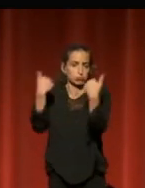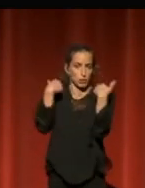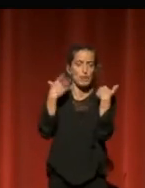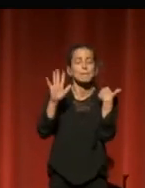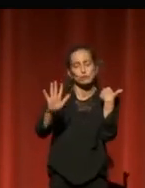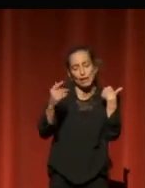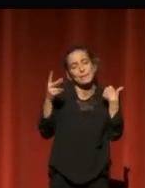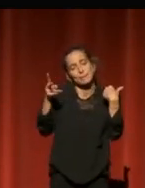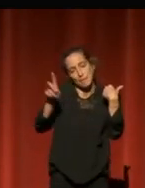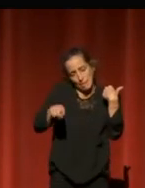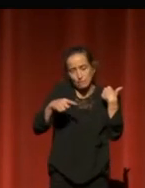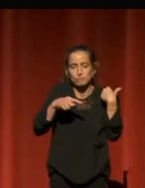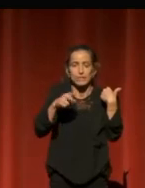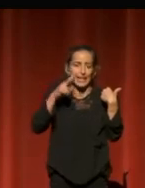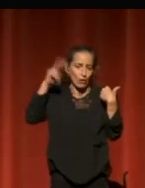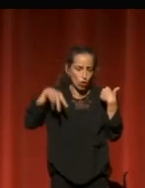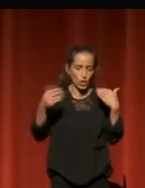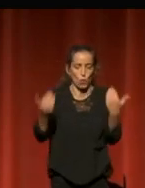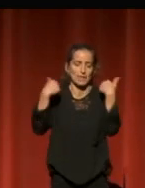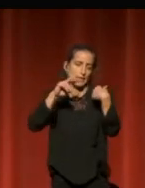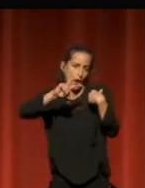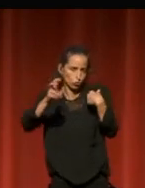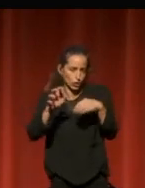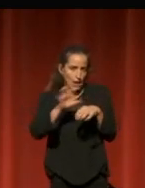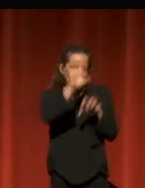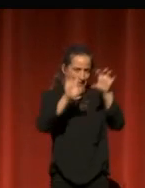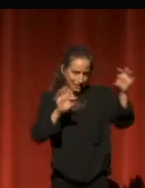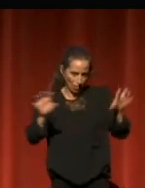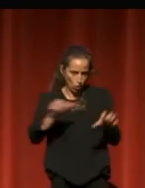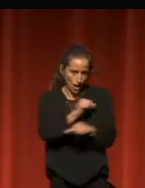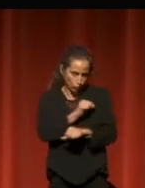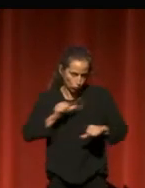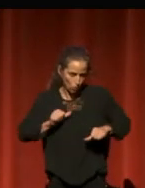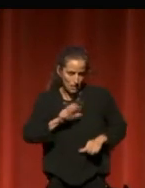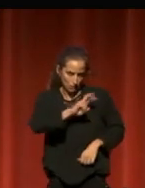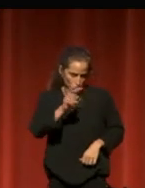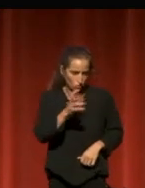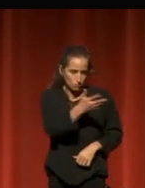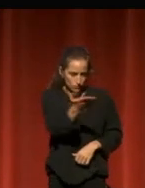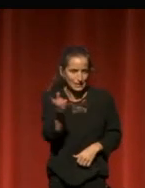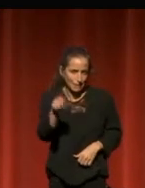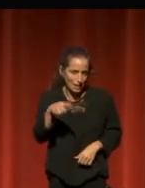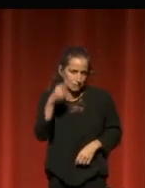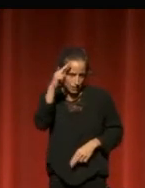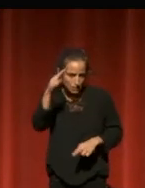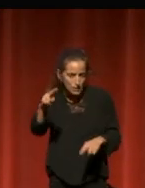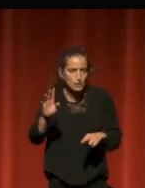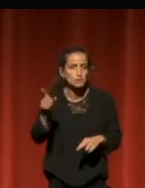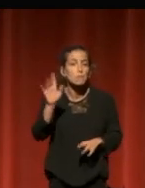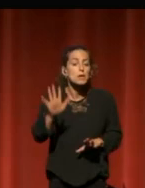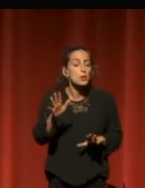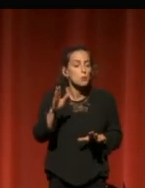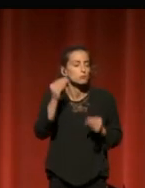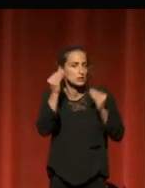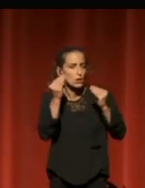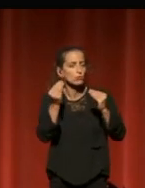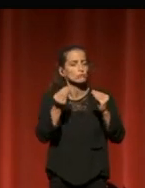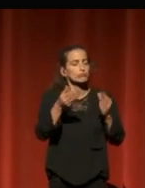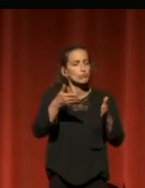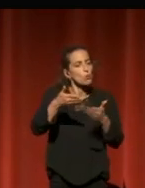las administraciones autonómicas, respetándolas y proponiendo que podían haber cauces de colaboración, como has